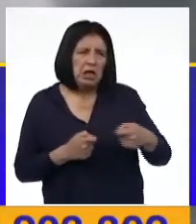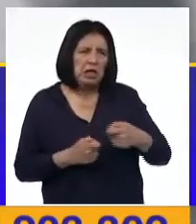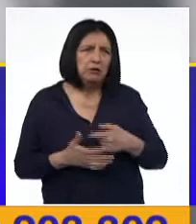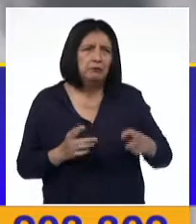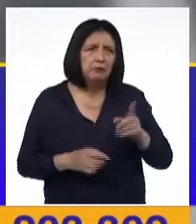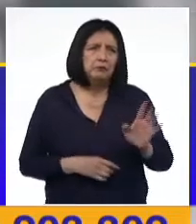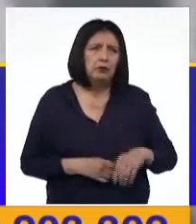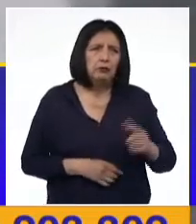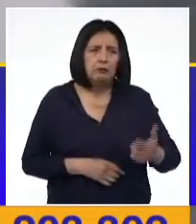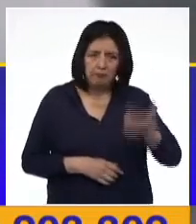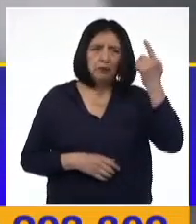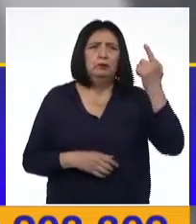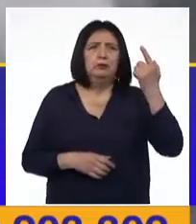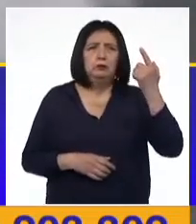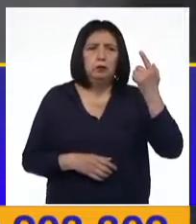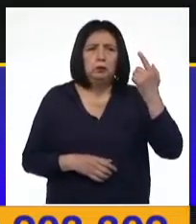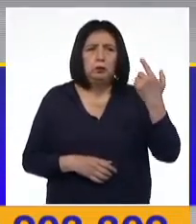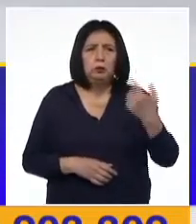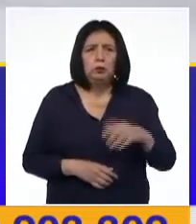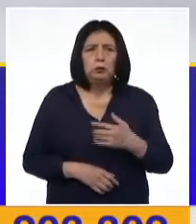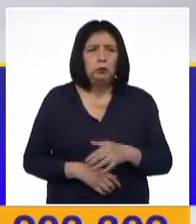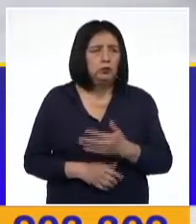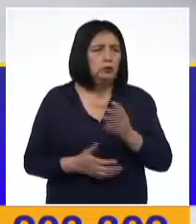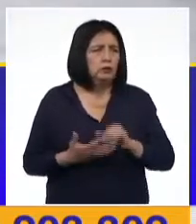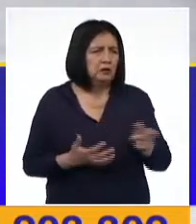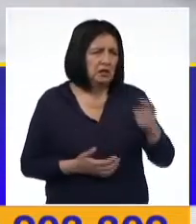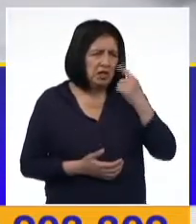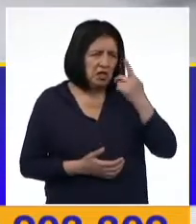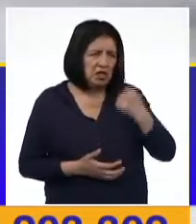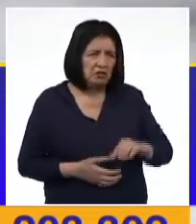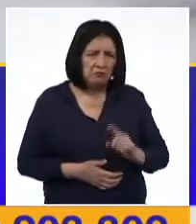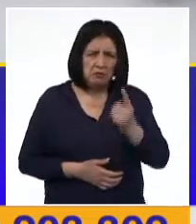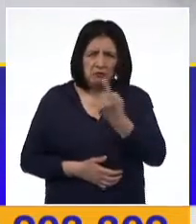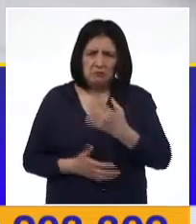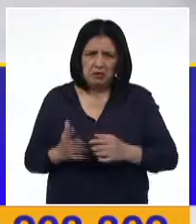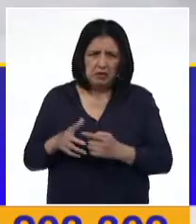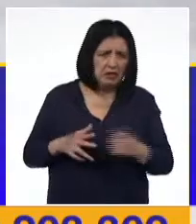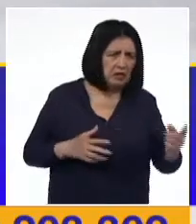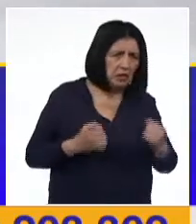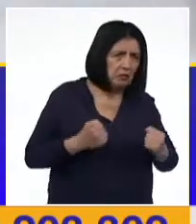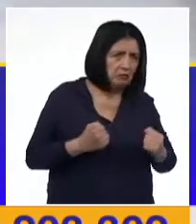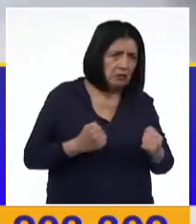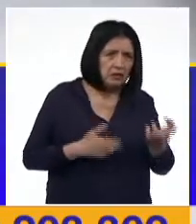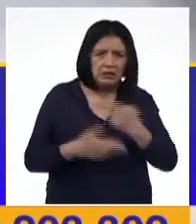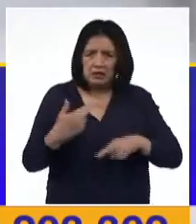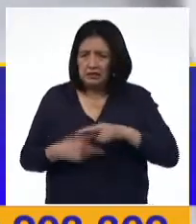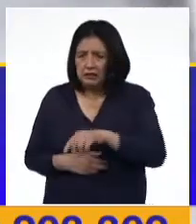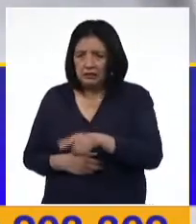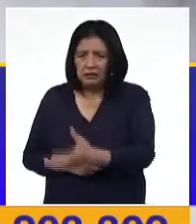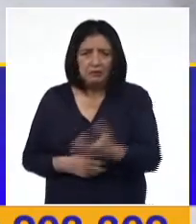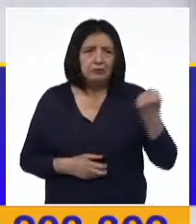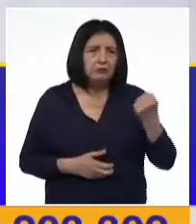segundos, pero un disparo truncó su futuro. El despiadado sujeto primero trató de fugar, pero luego regresó a recoger el